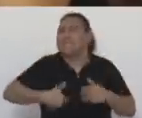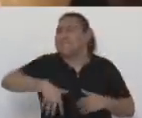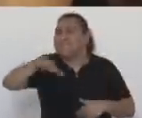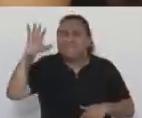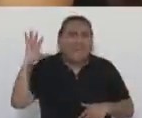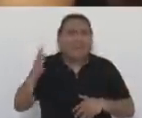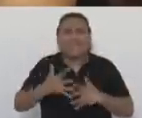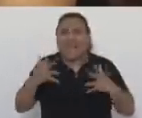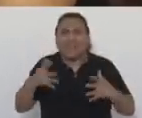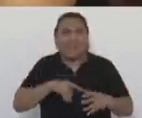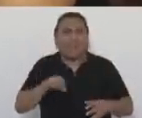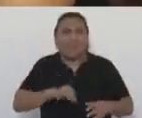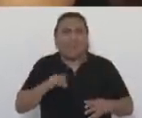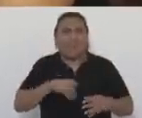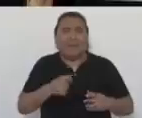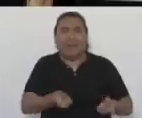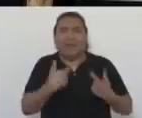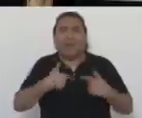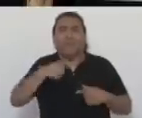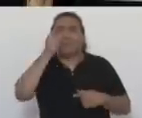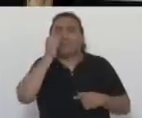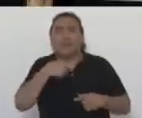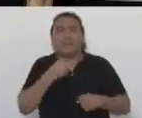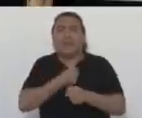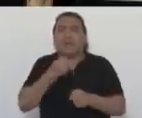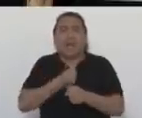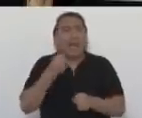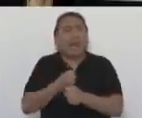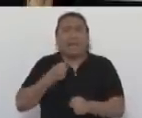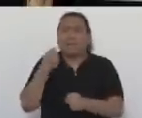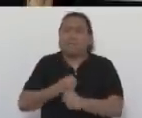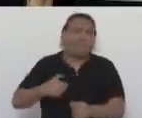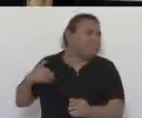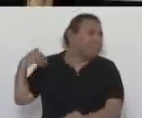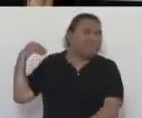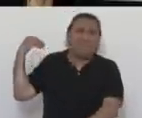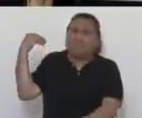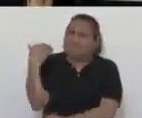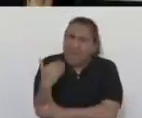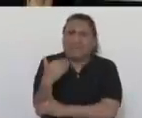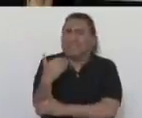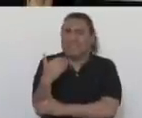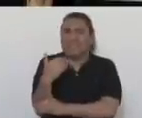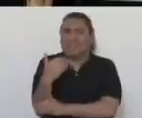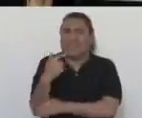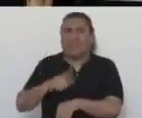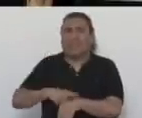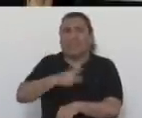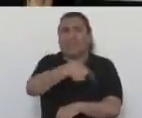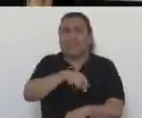amor toleraron a un padre que trabajaba mucho más de lo que ellos hubieran preferido. A mi equipo que ha